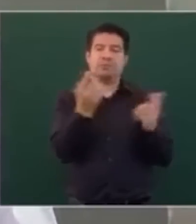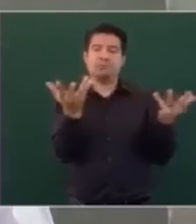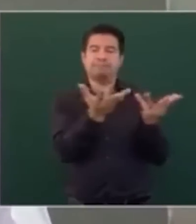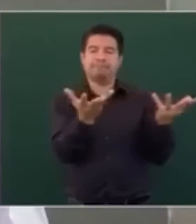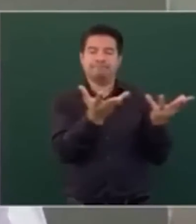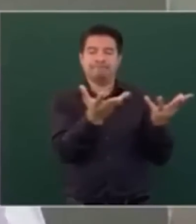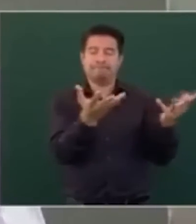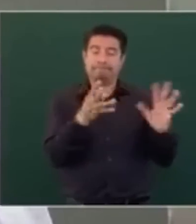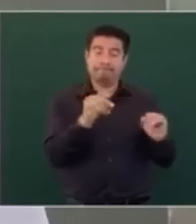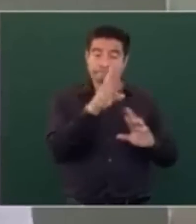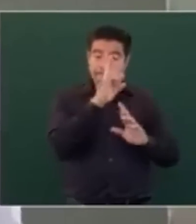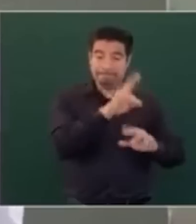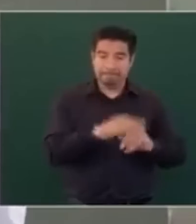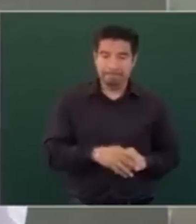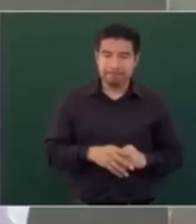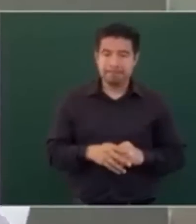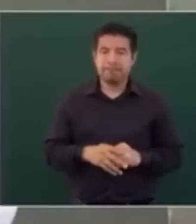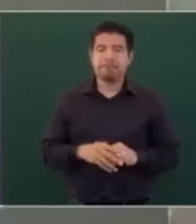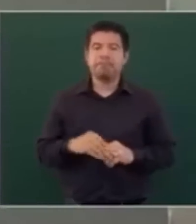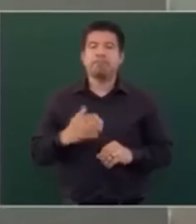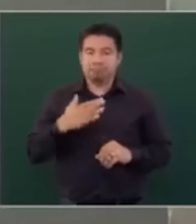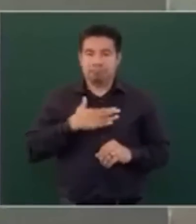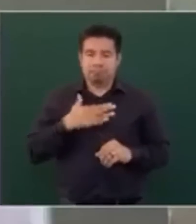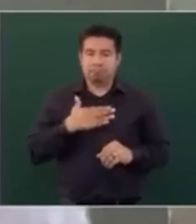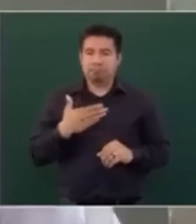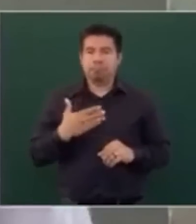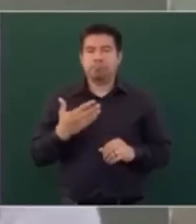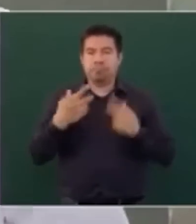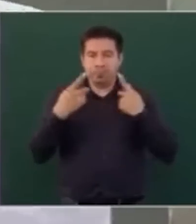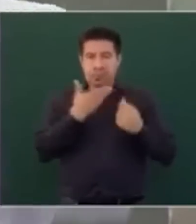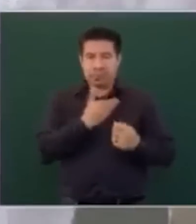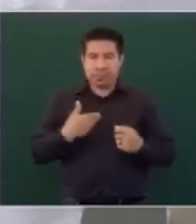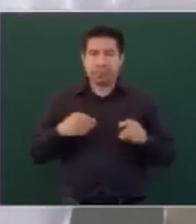como ciudadano y también como presidente les diría,